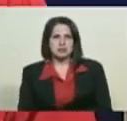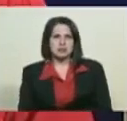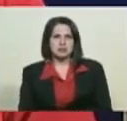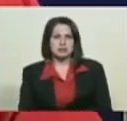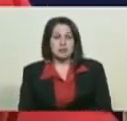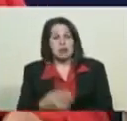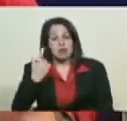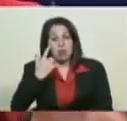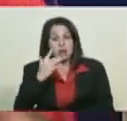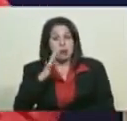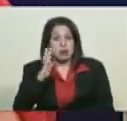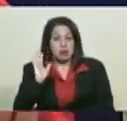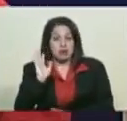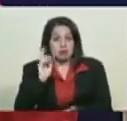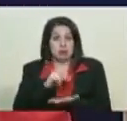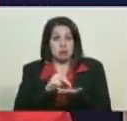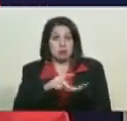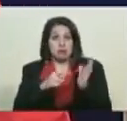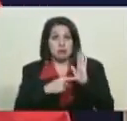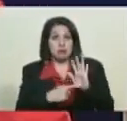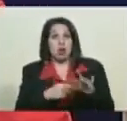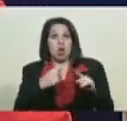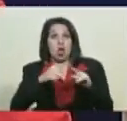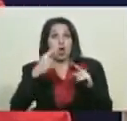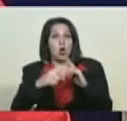Probablemente, pues, porque ellos presentaron los candidatos de los otros partidos.